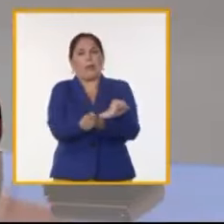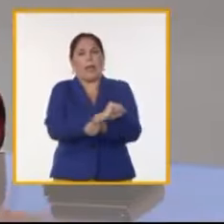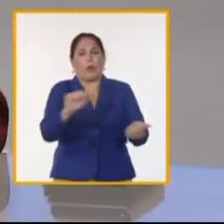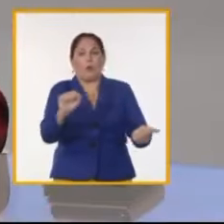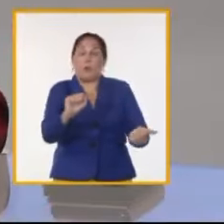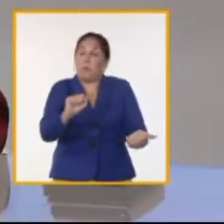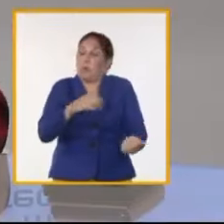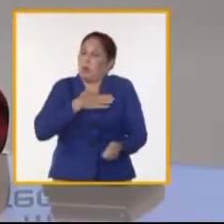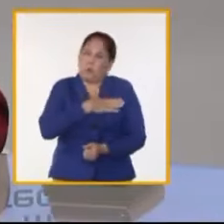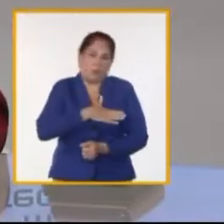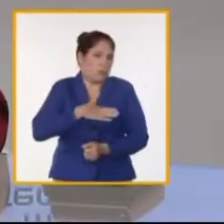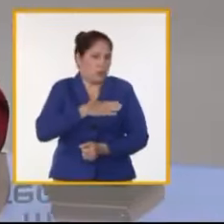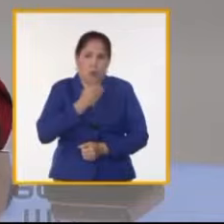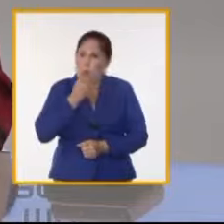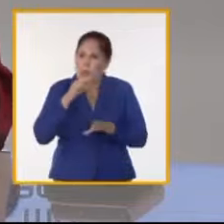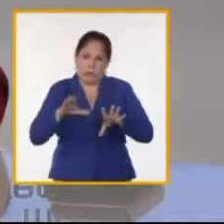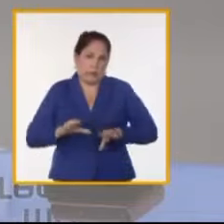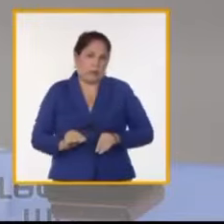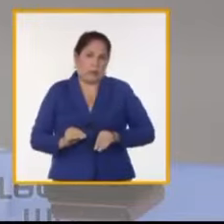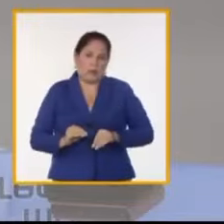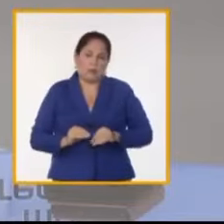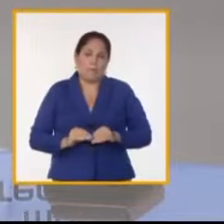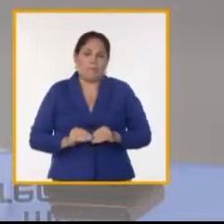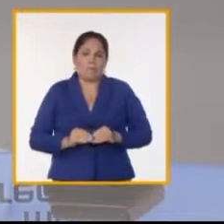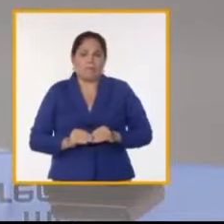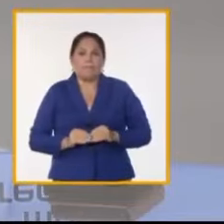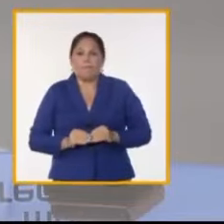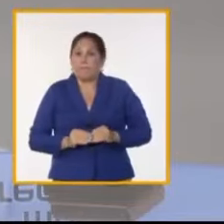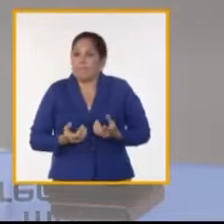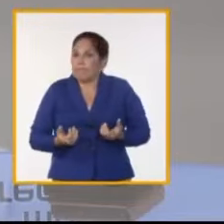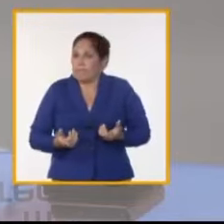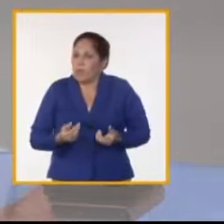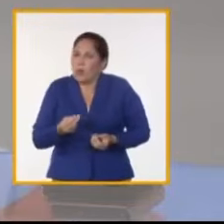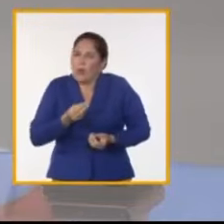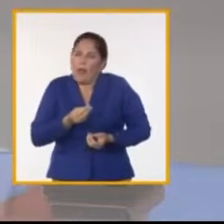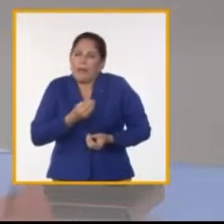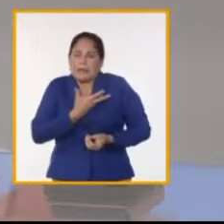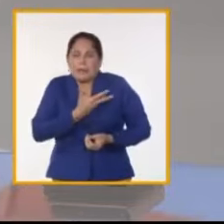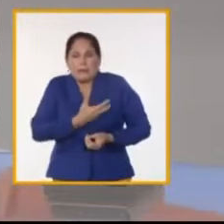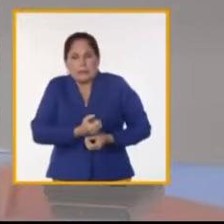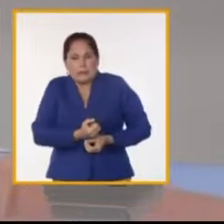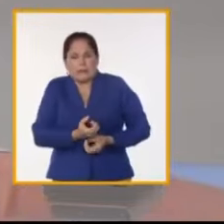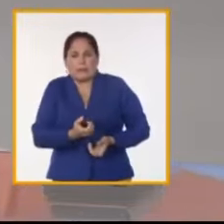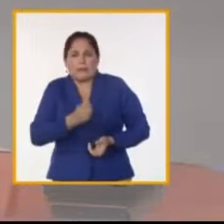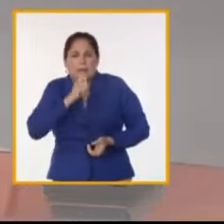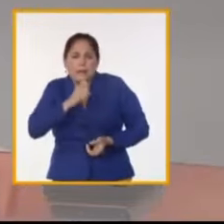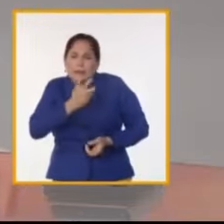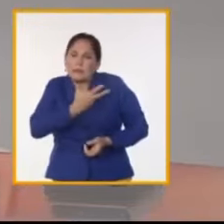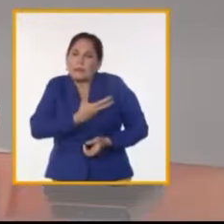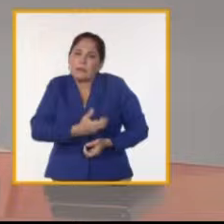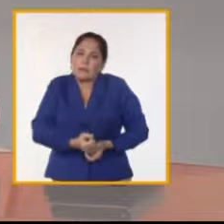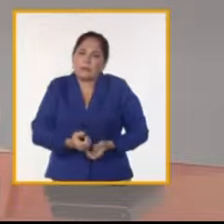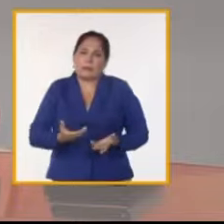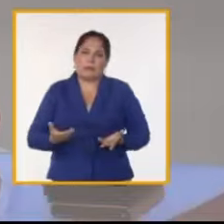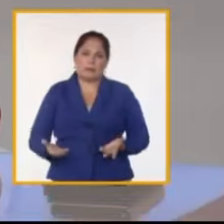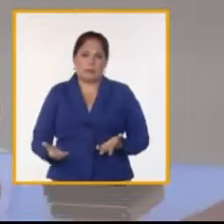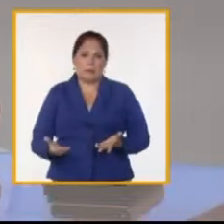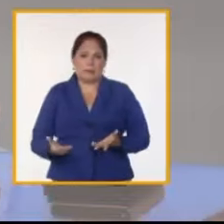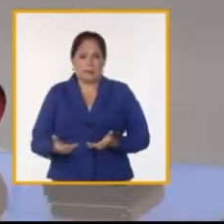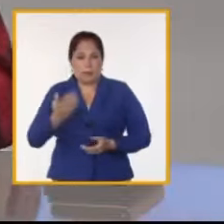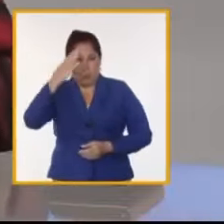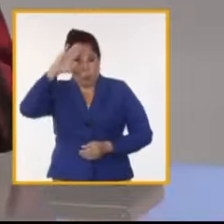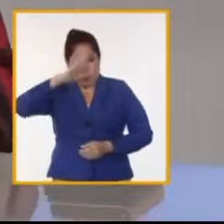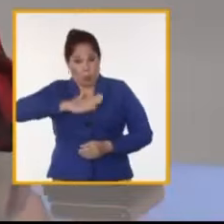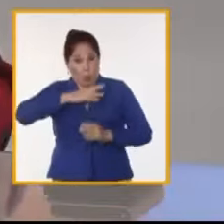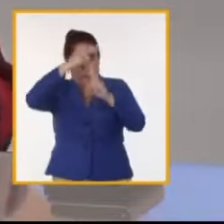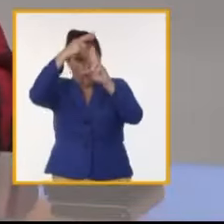supuestamente patrocinadores del terrorismo o sea cuando vemos esto realmente decimos es duro Porque además para Cuba estar